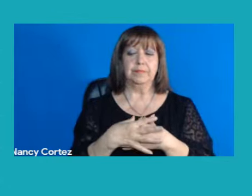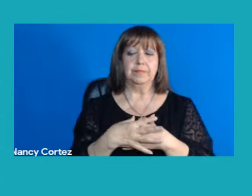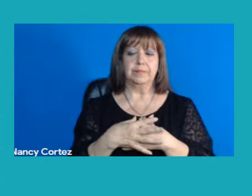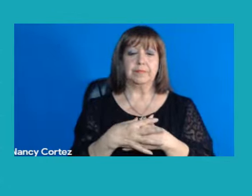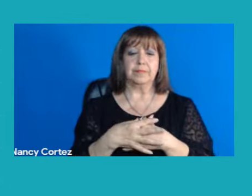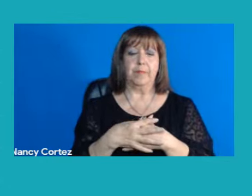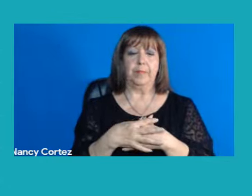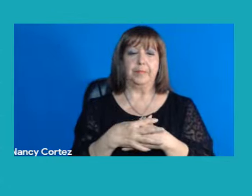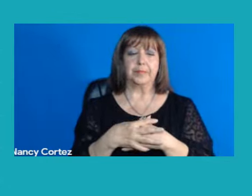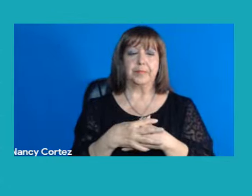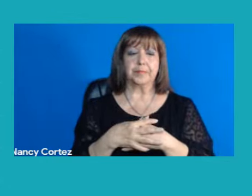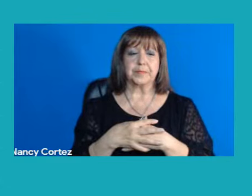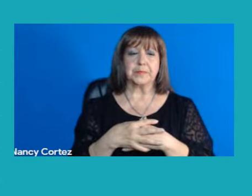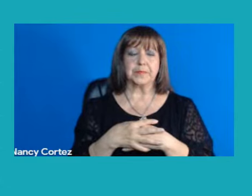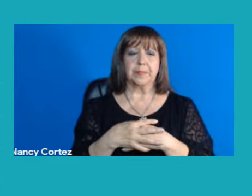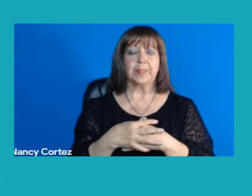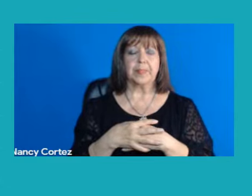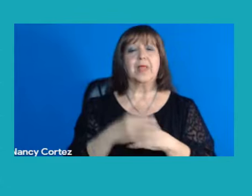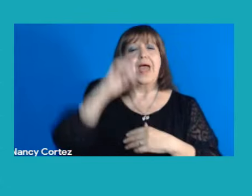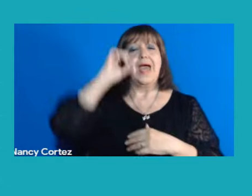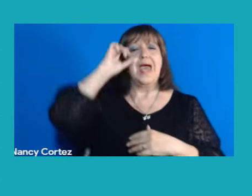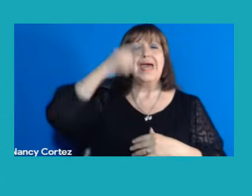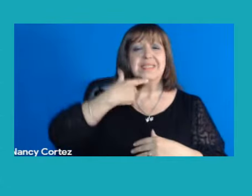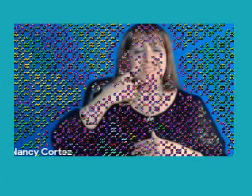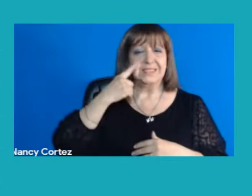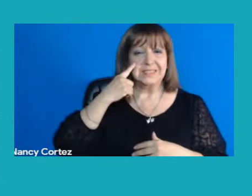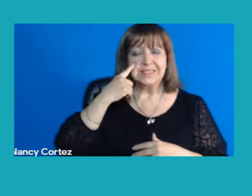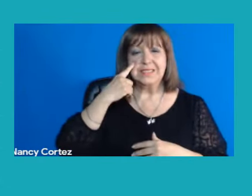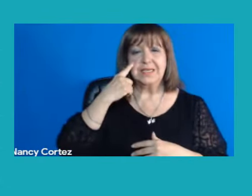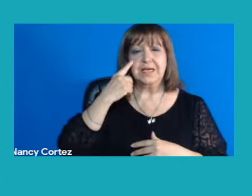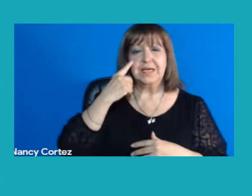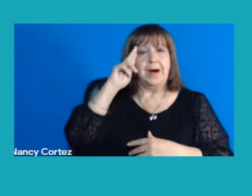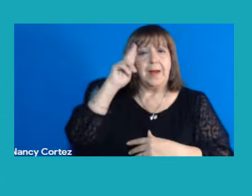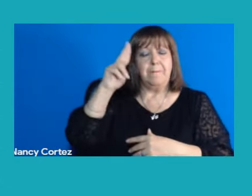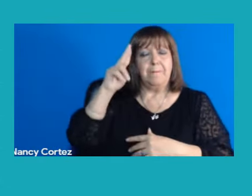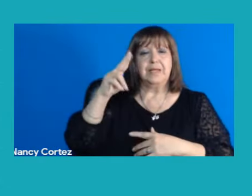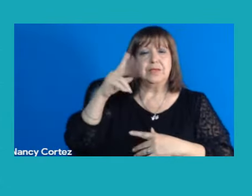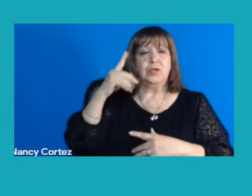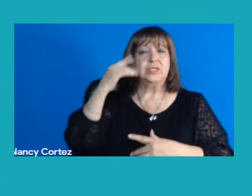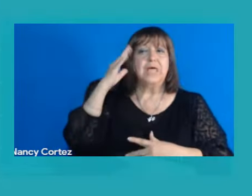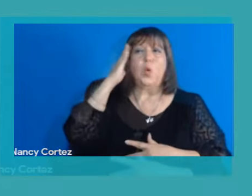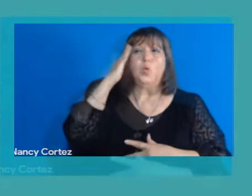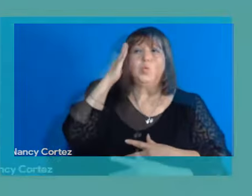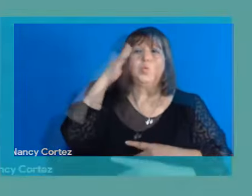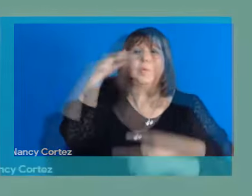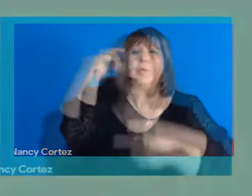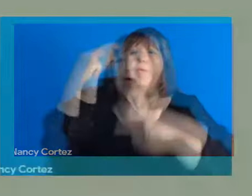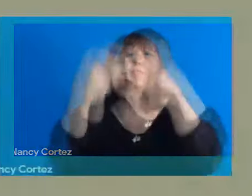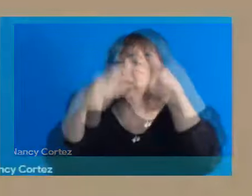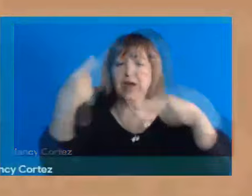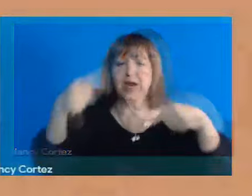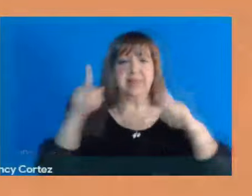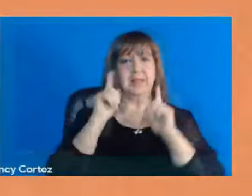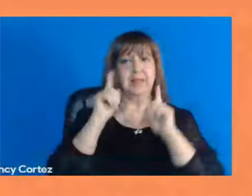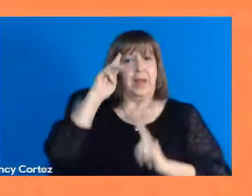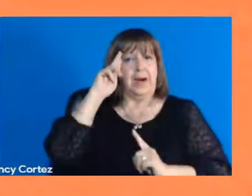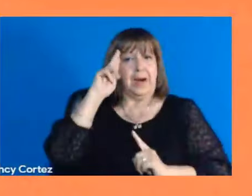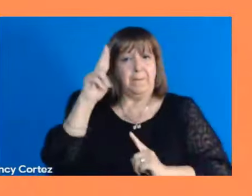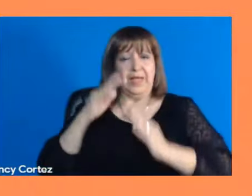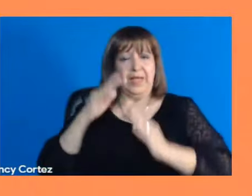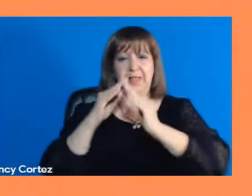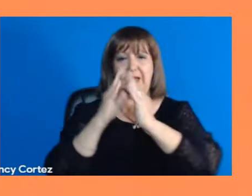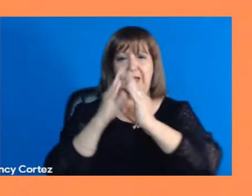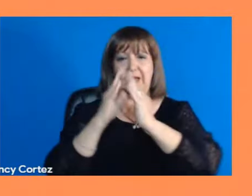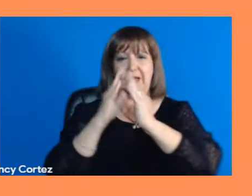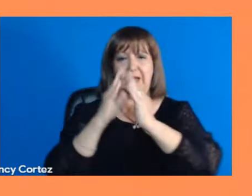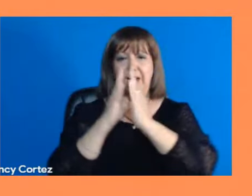La ESI respeta la diversidad cultural y religiosa. La ESI es una ley nacional que establece